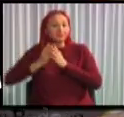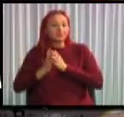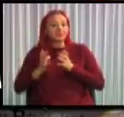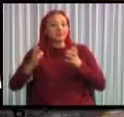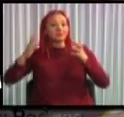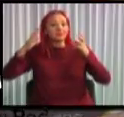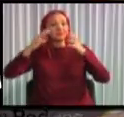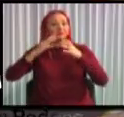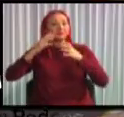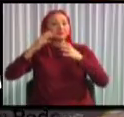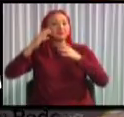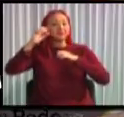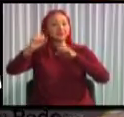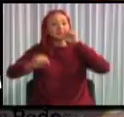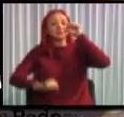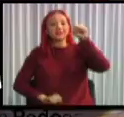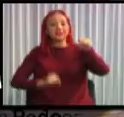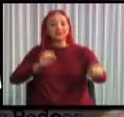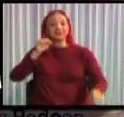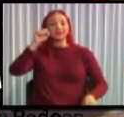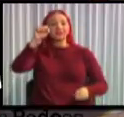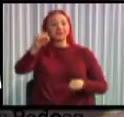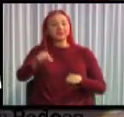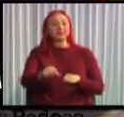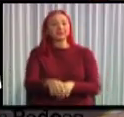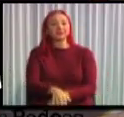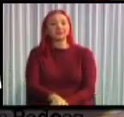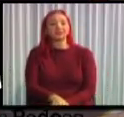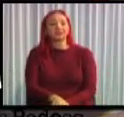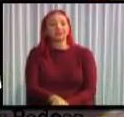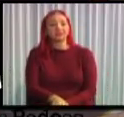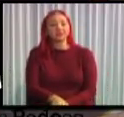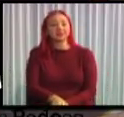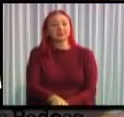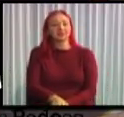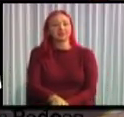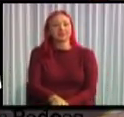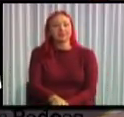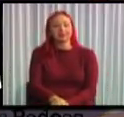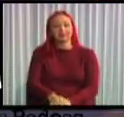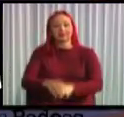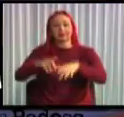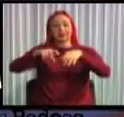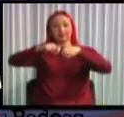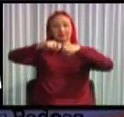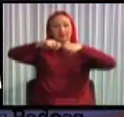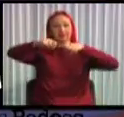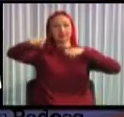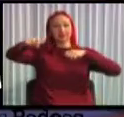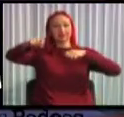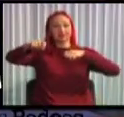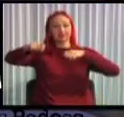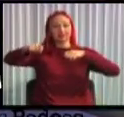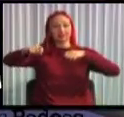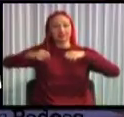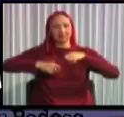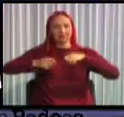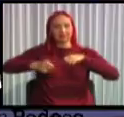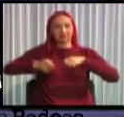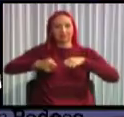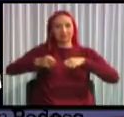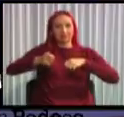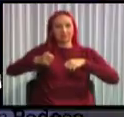uno le metía un palo y con eso iba a la portería uno. ¿Perdón? ¿Un qué? Un palito y el aro de la bicicleta usted lo iba